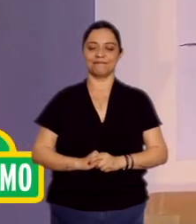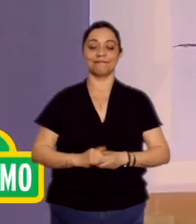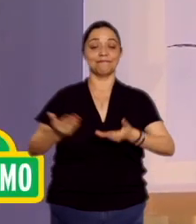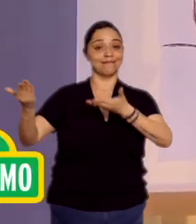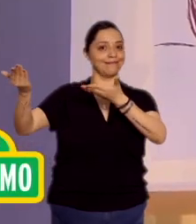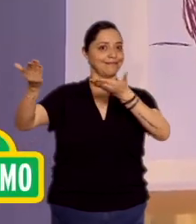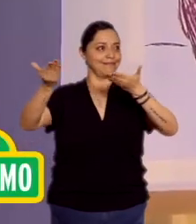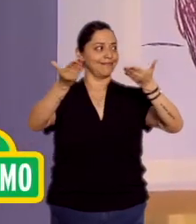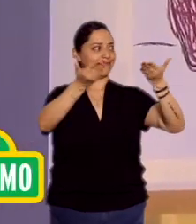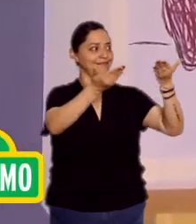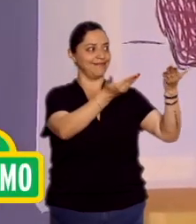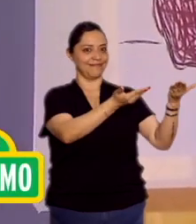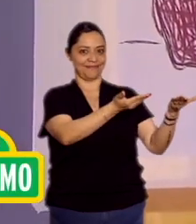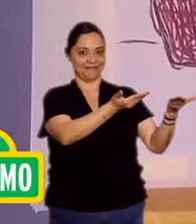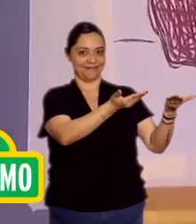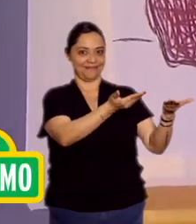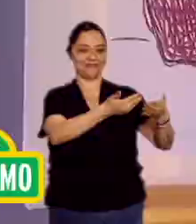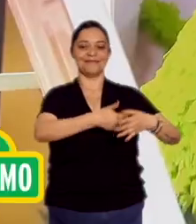¡Ahí está!